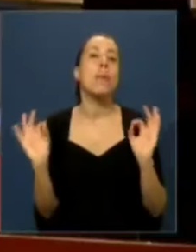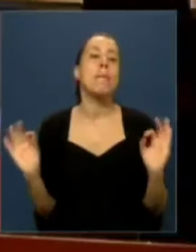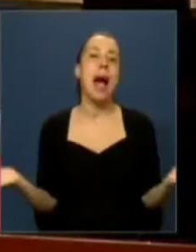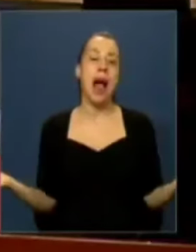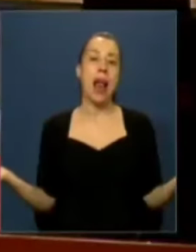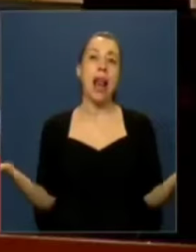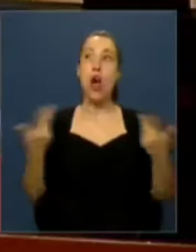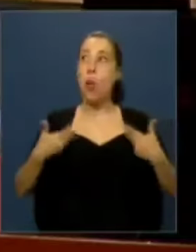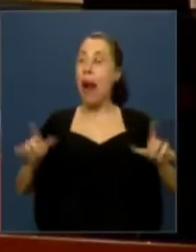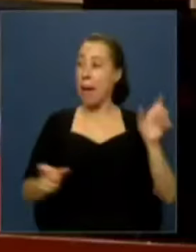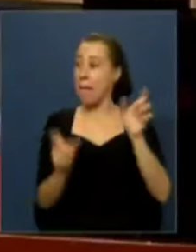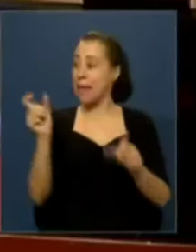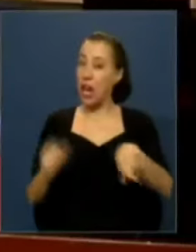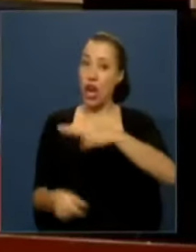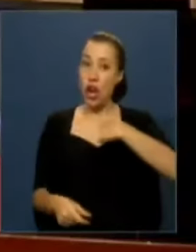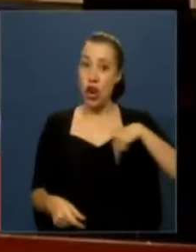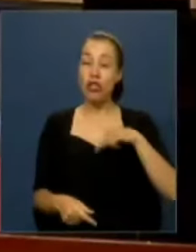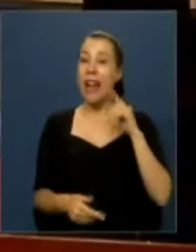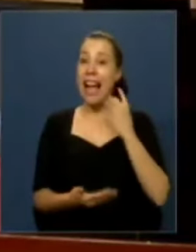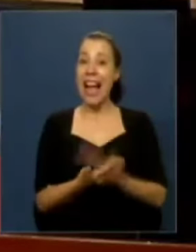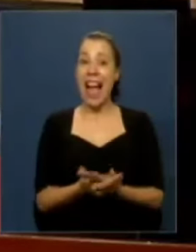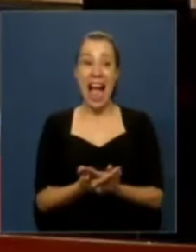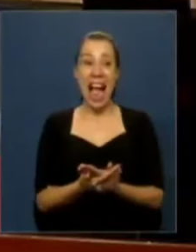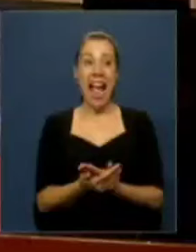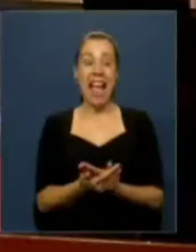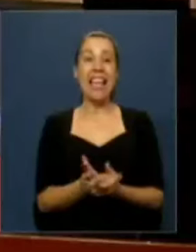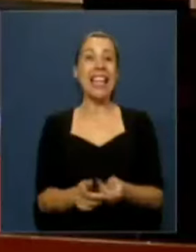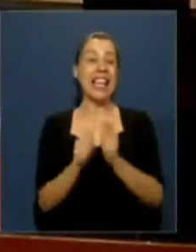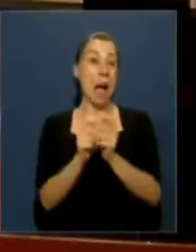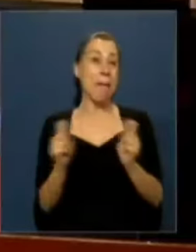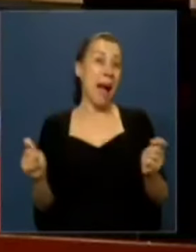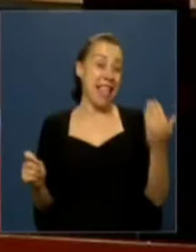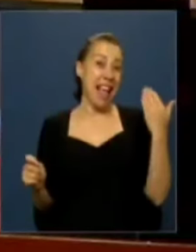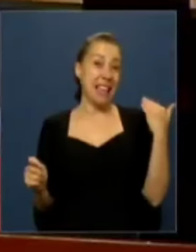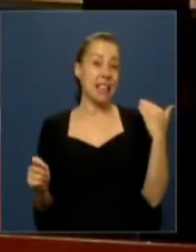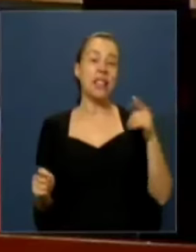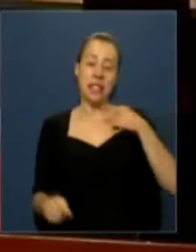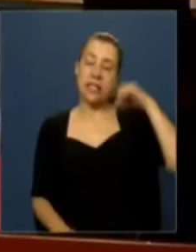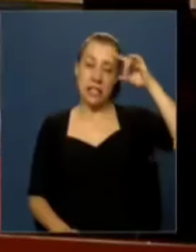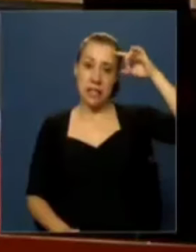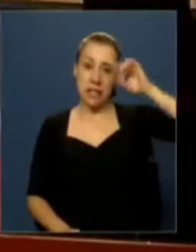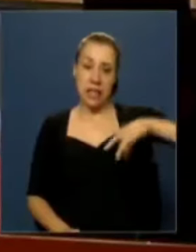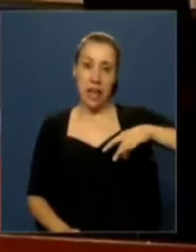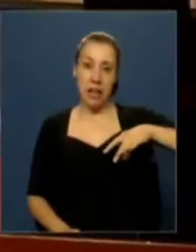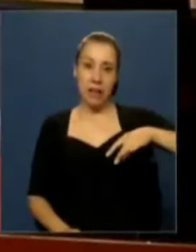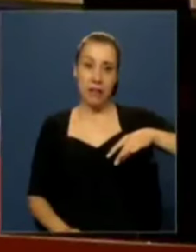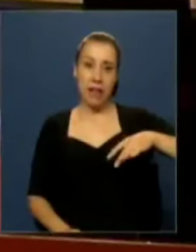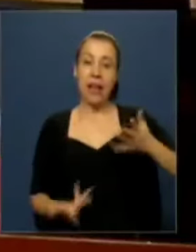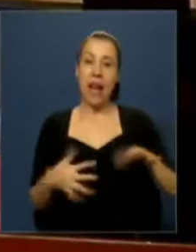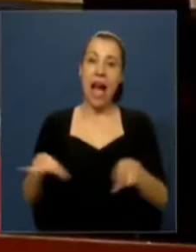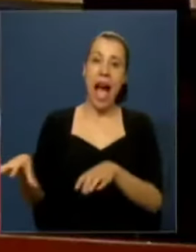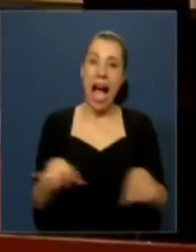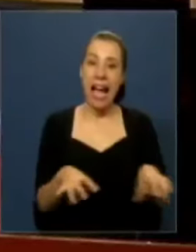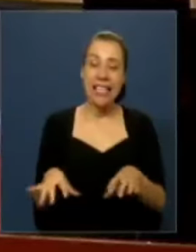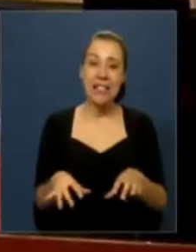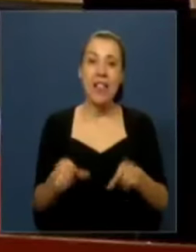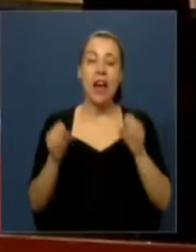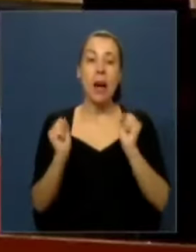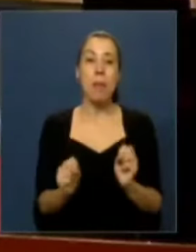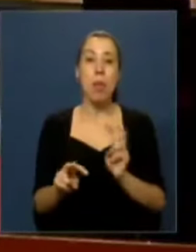Y cualquiera de nosotros que ha hecho siquiera asomo en las campañas sabe que las actividades que han